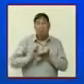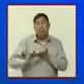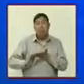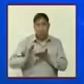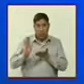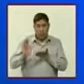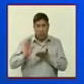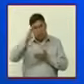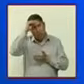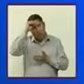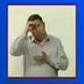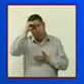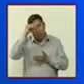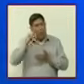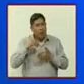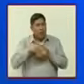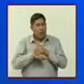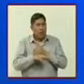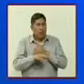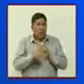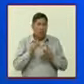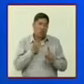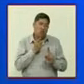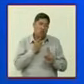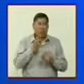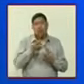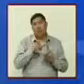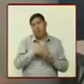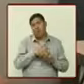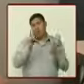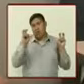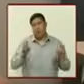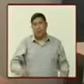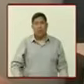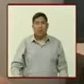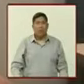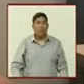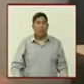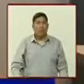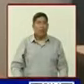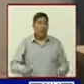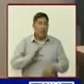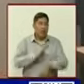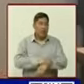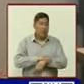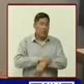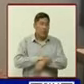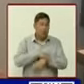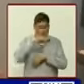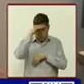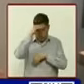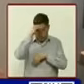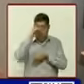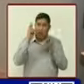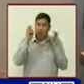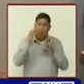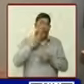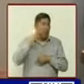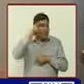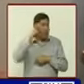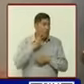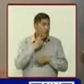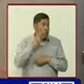figura, un sujeto entró a prisión acusado de violación. Ordenado la detención preventiva para este sujeto por el delito de